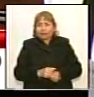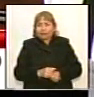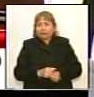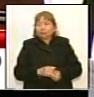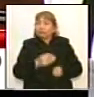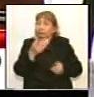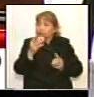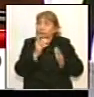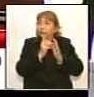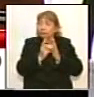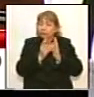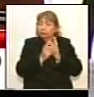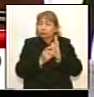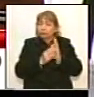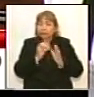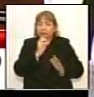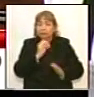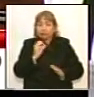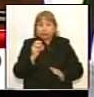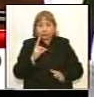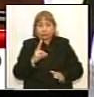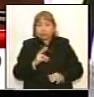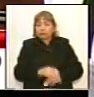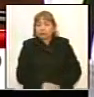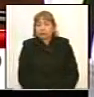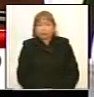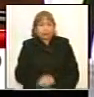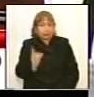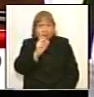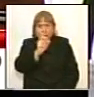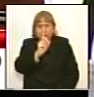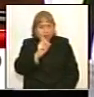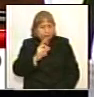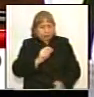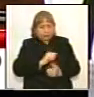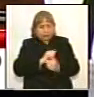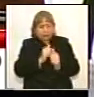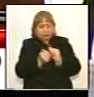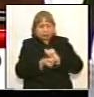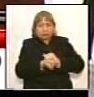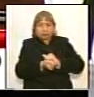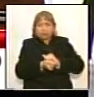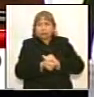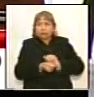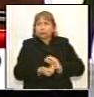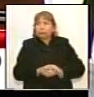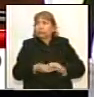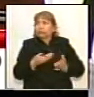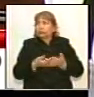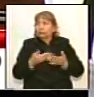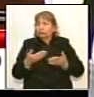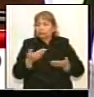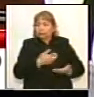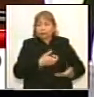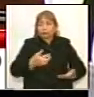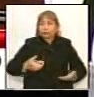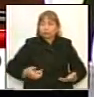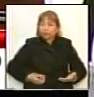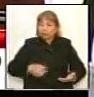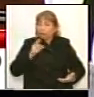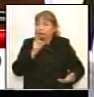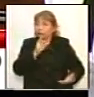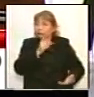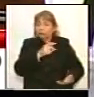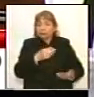el decreto legislativo 1102 y todos los demás delitos. No se está modificando. Además, usted sabe, presidente, y usted también...